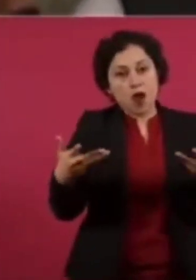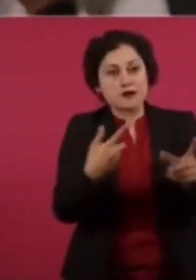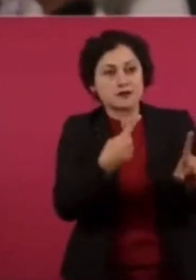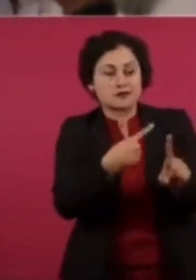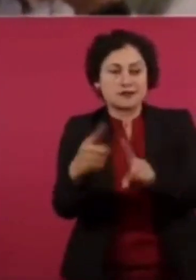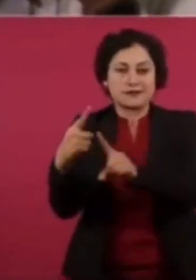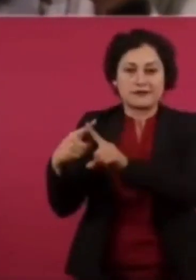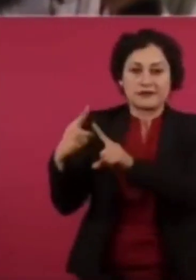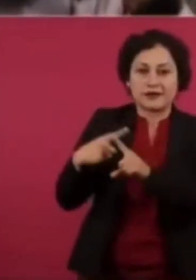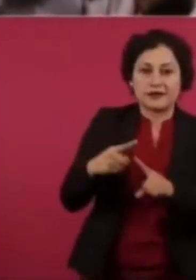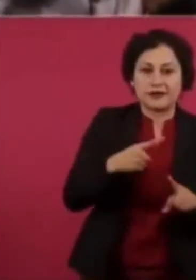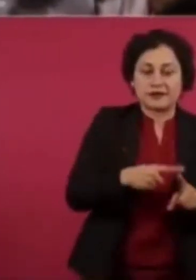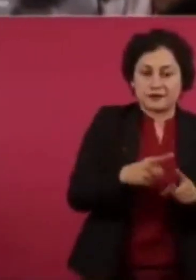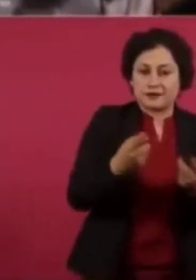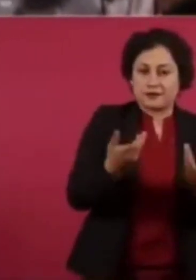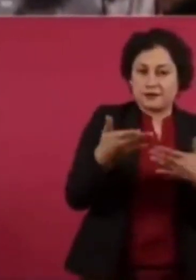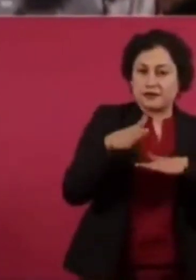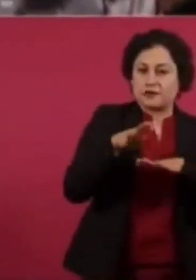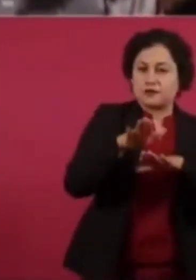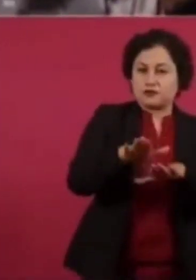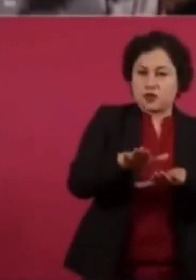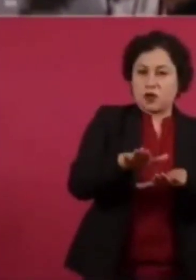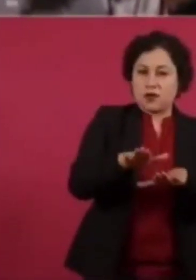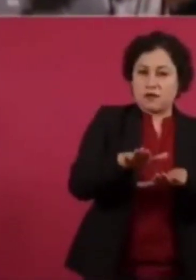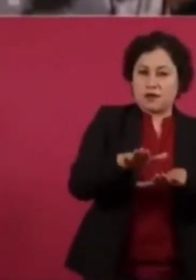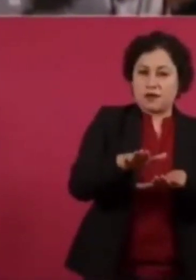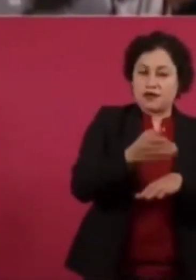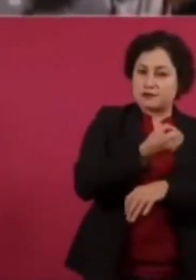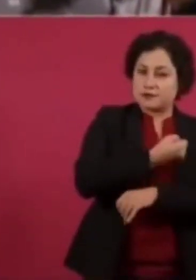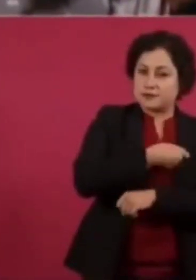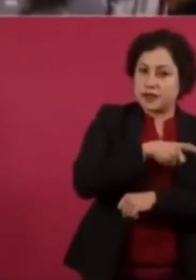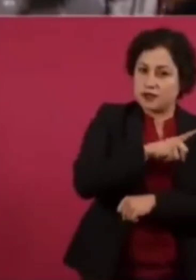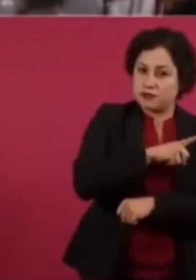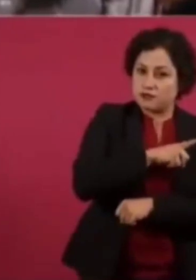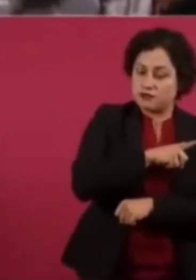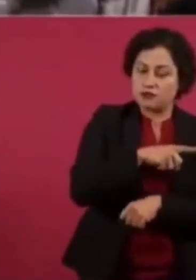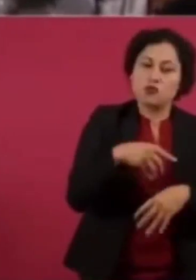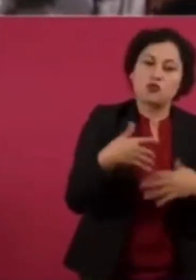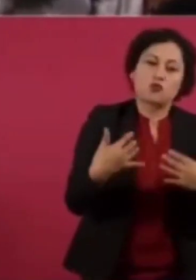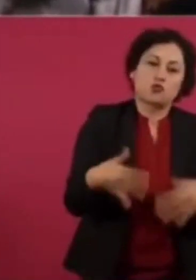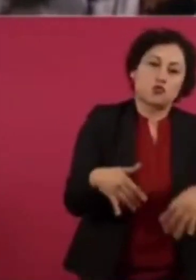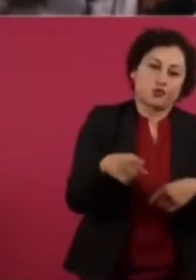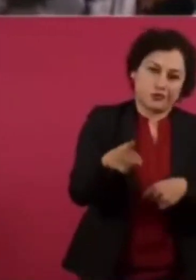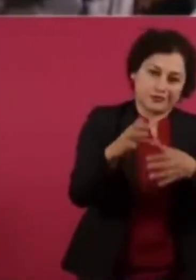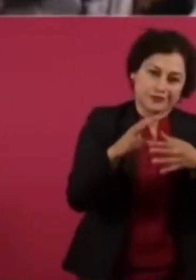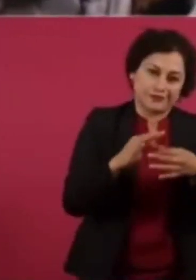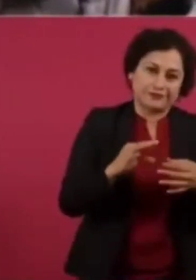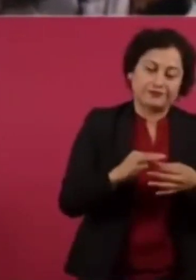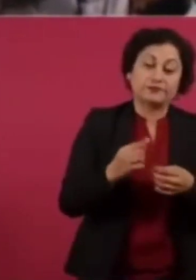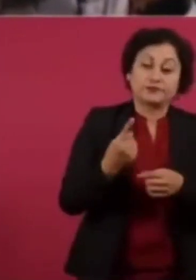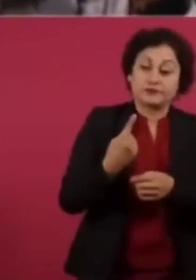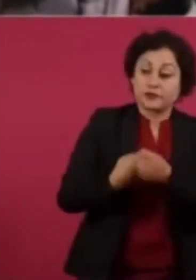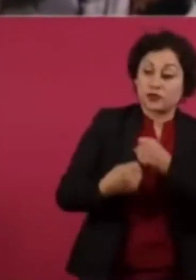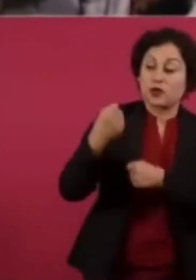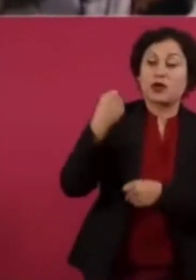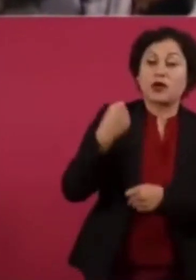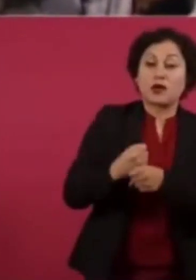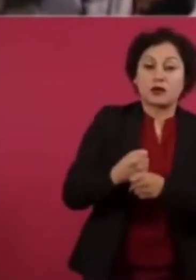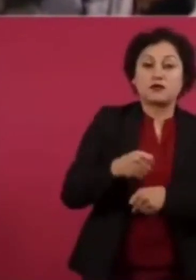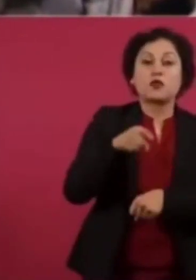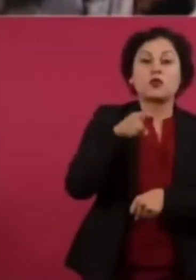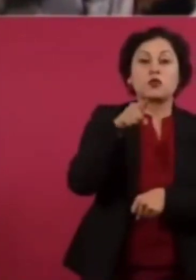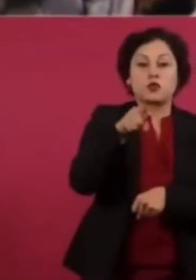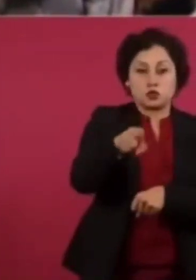estado de bienestar, creo, ¿no? Usted habla y el año pasado en la campaña electoral usted se refirió en